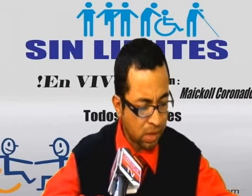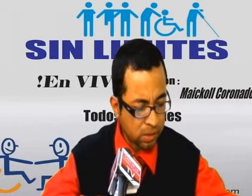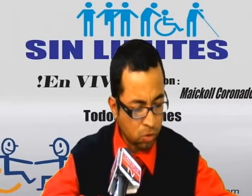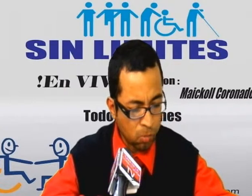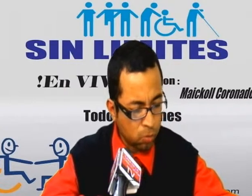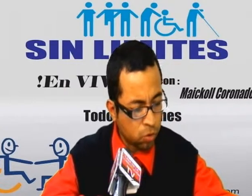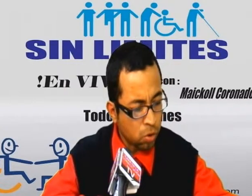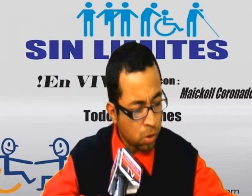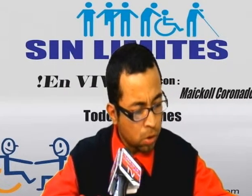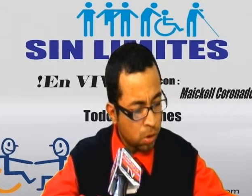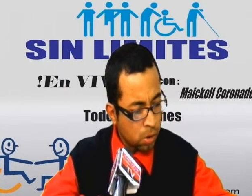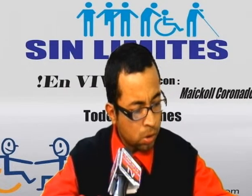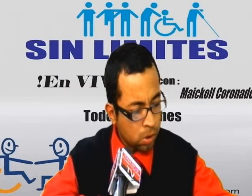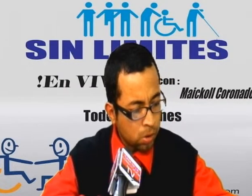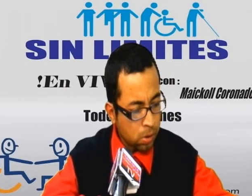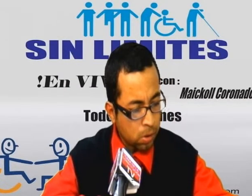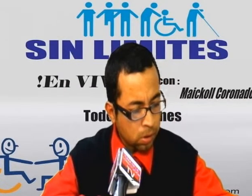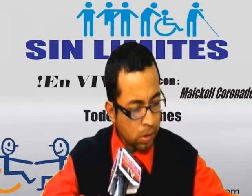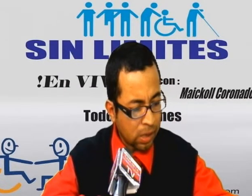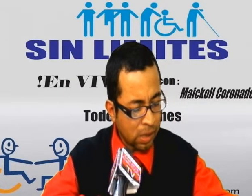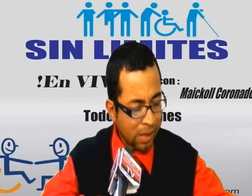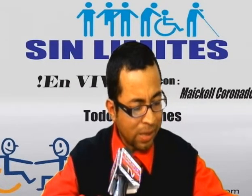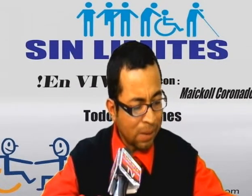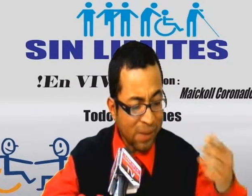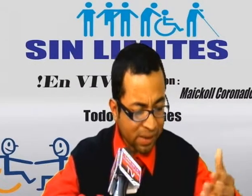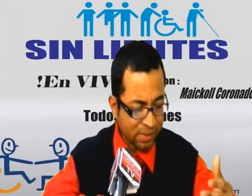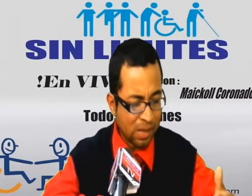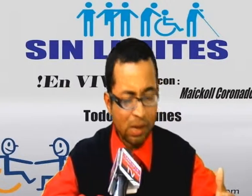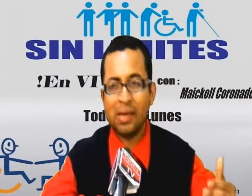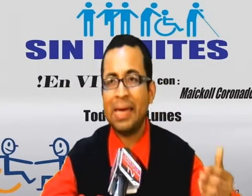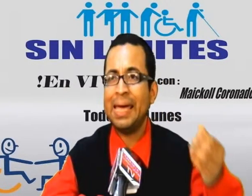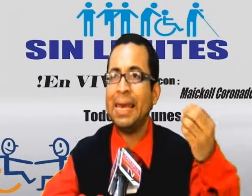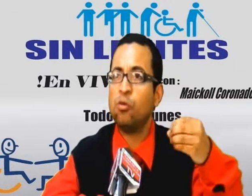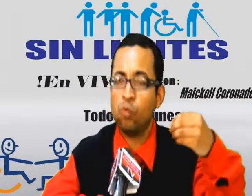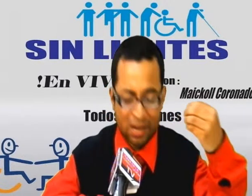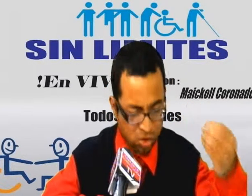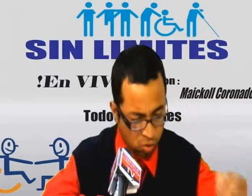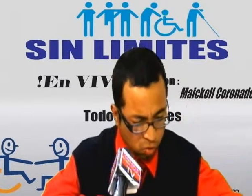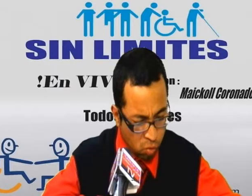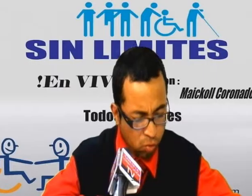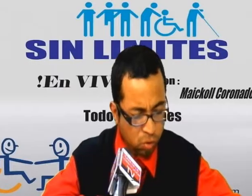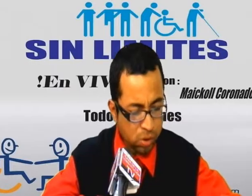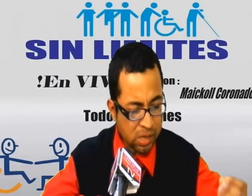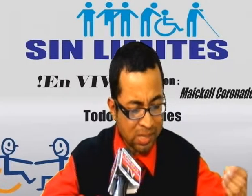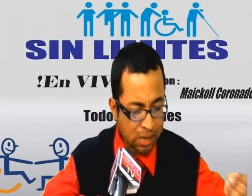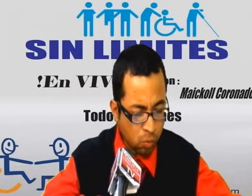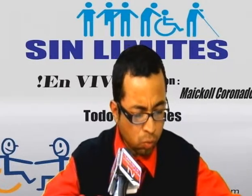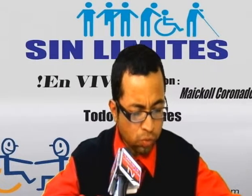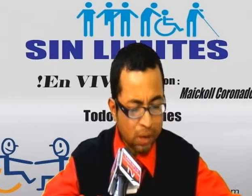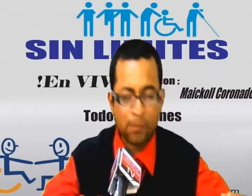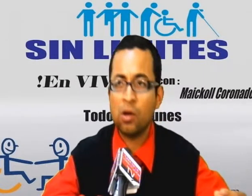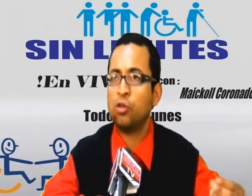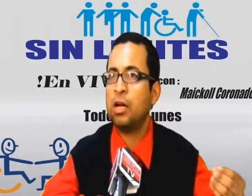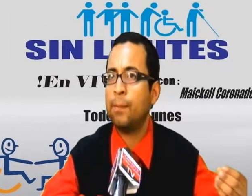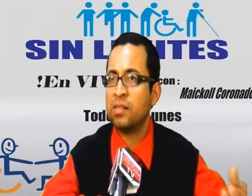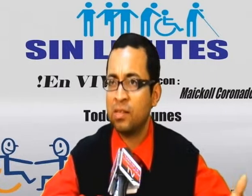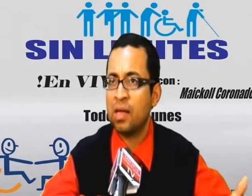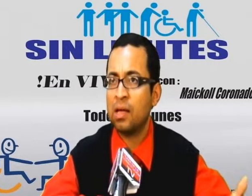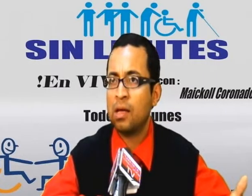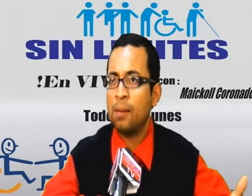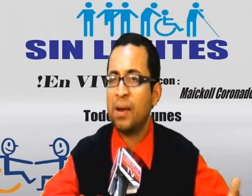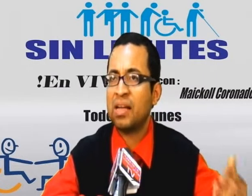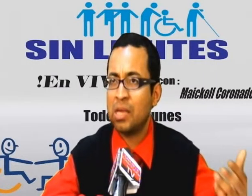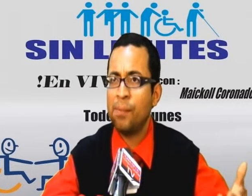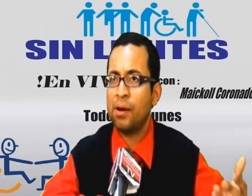países, casi de todo el mundo, que inviertan en la educación y salud de la persona con